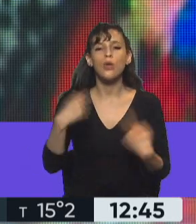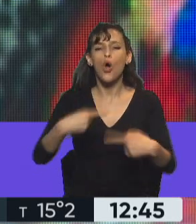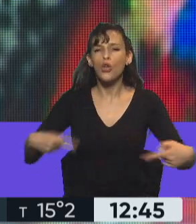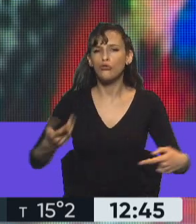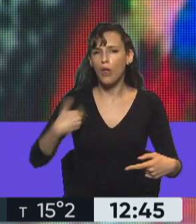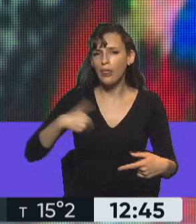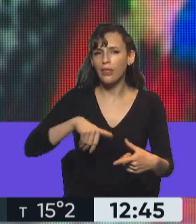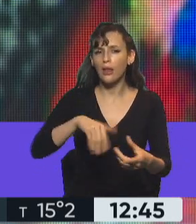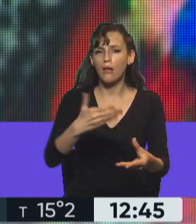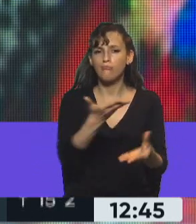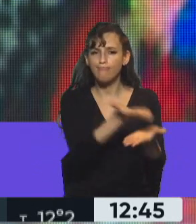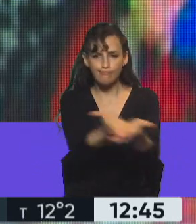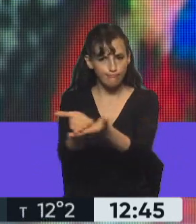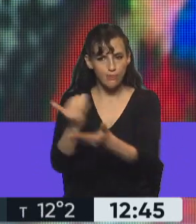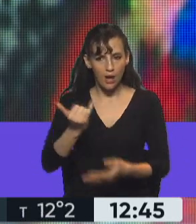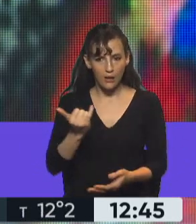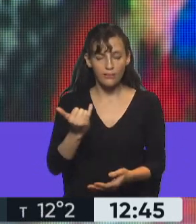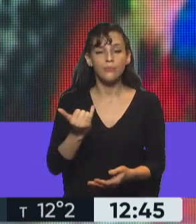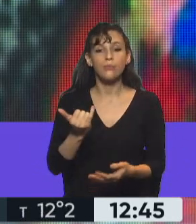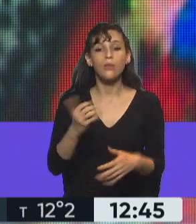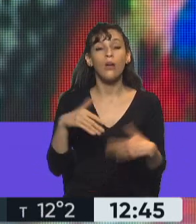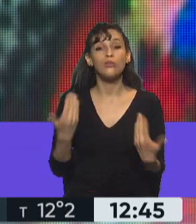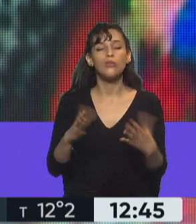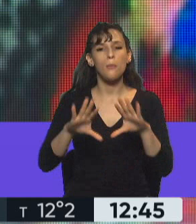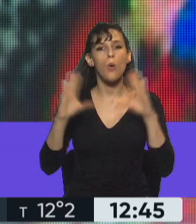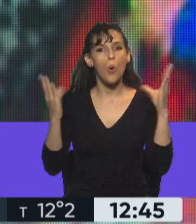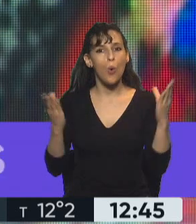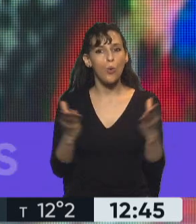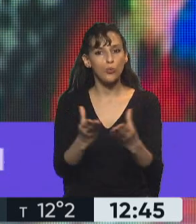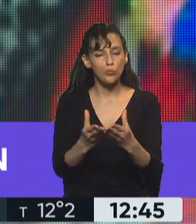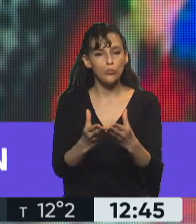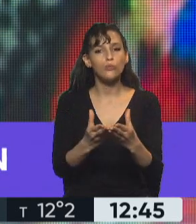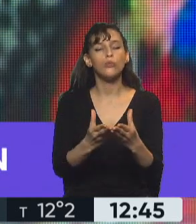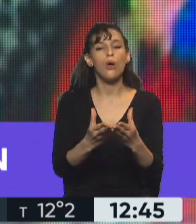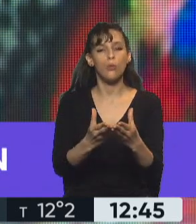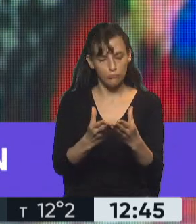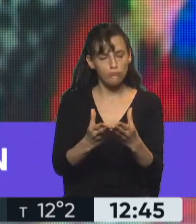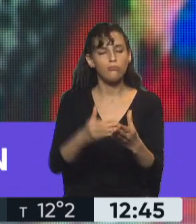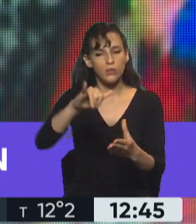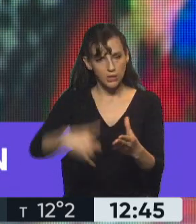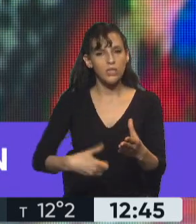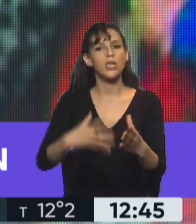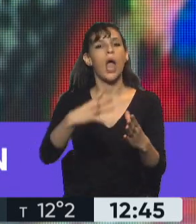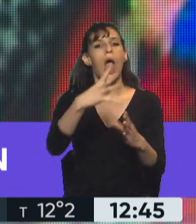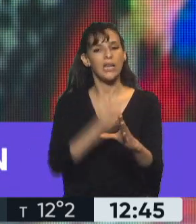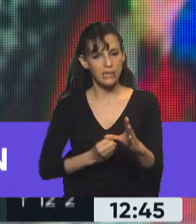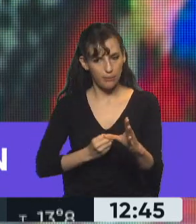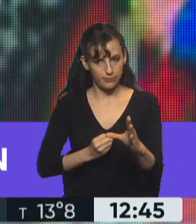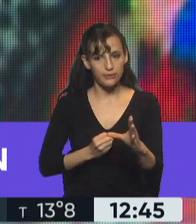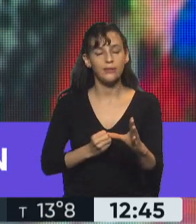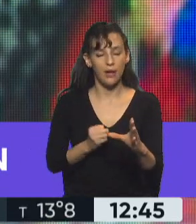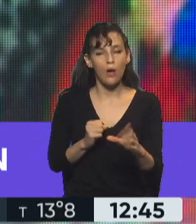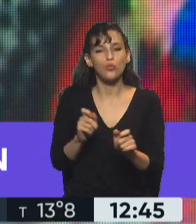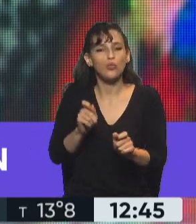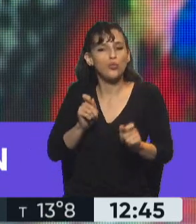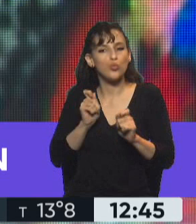¿no? Entonces, las naciones del mundo han declarado, han aceptado el reconocimiento de estos derechos. Lo importante fue que ellos, a partir